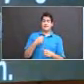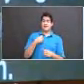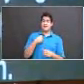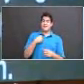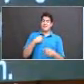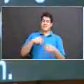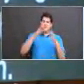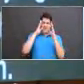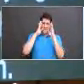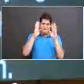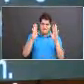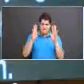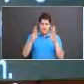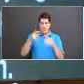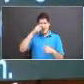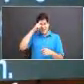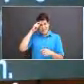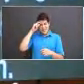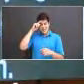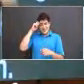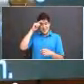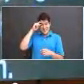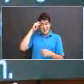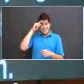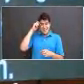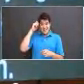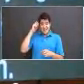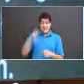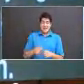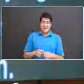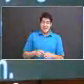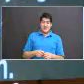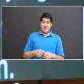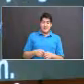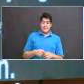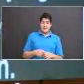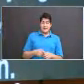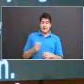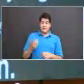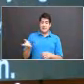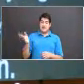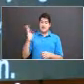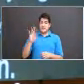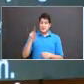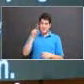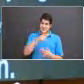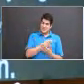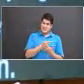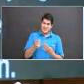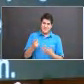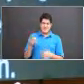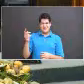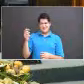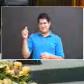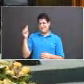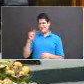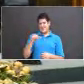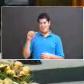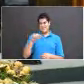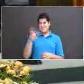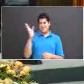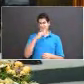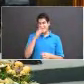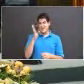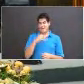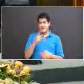y me dedicaba, y después tengo que ir a la universidad todavía. Y después, hermano, esa semana era horrible para mí. Y cuando llegaba a dar